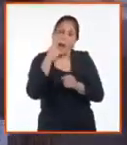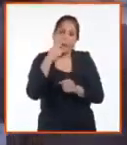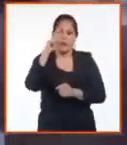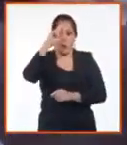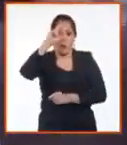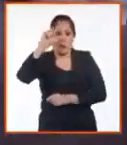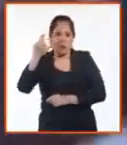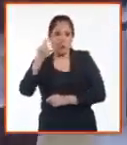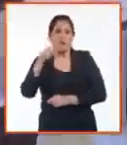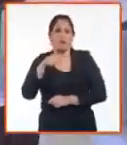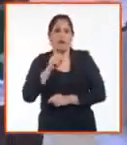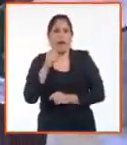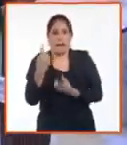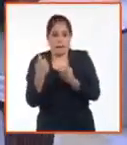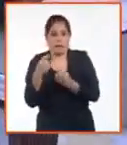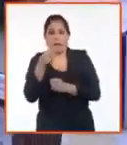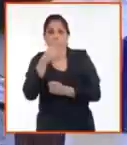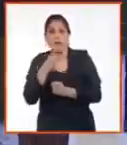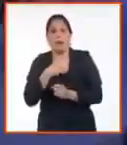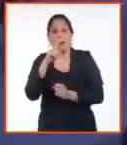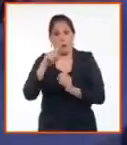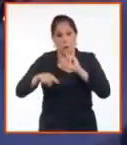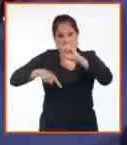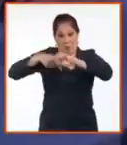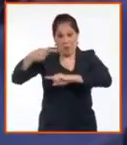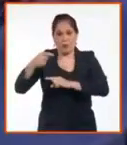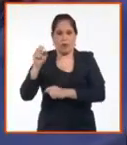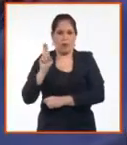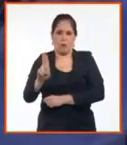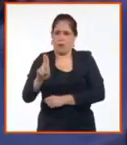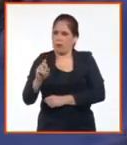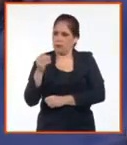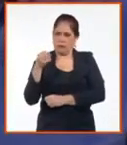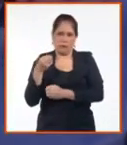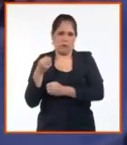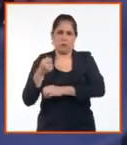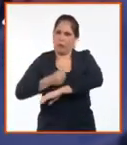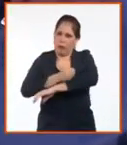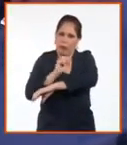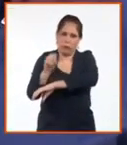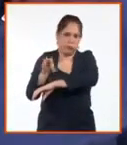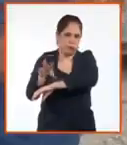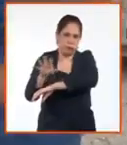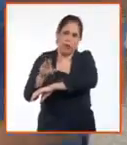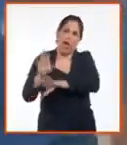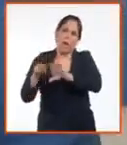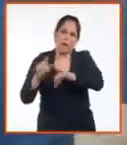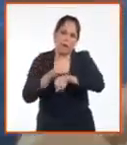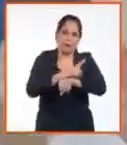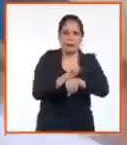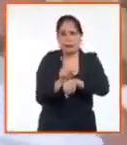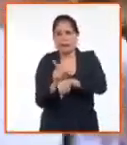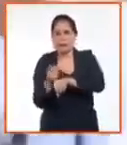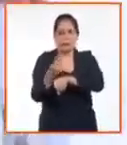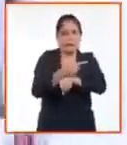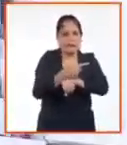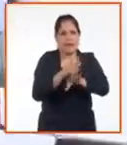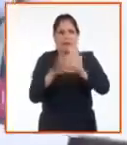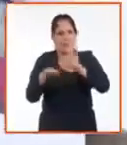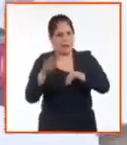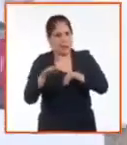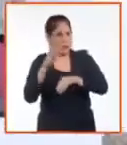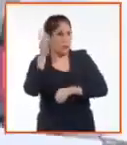de 24 horas aunque las condiciones logísticas y pueden mover un poco los tiempos esperanza correa